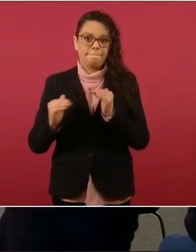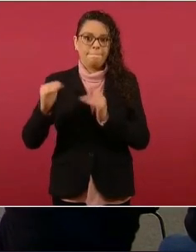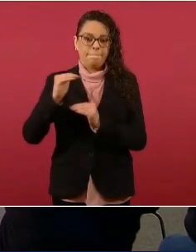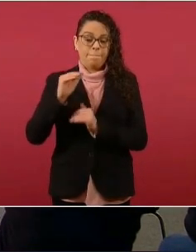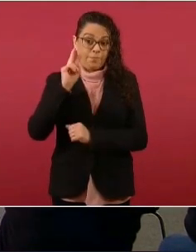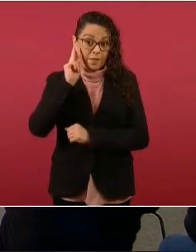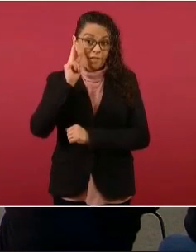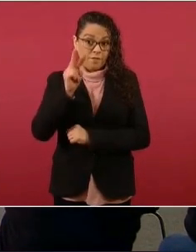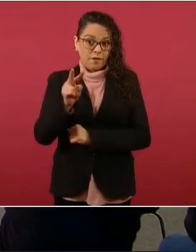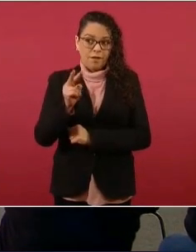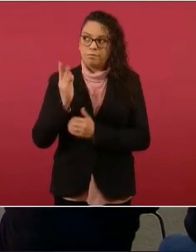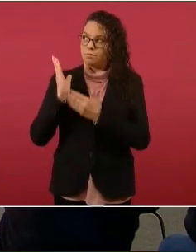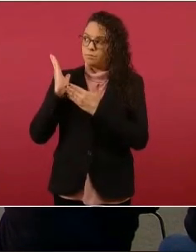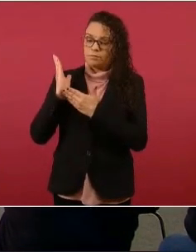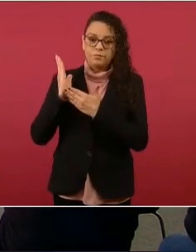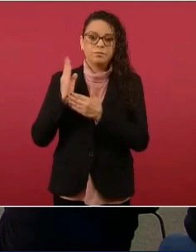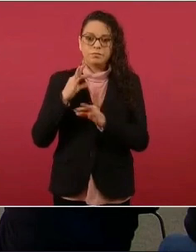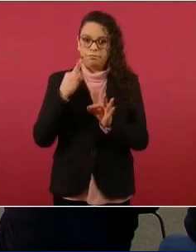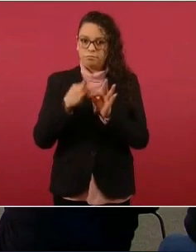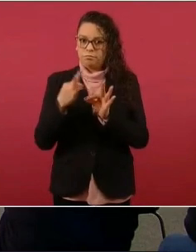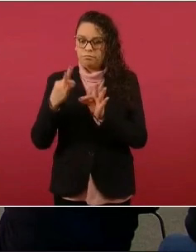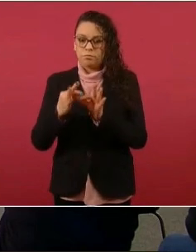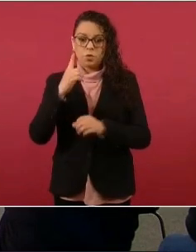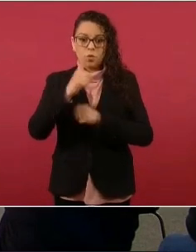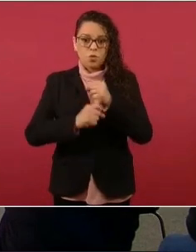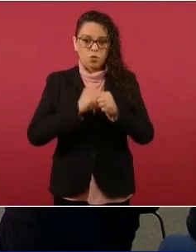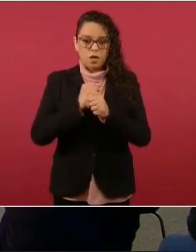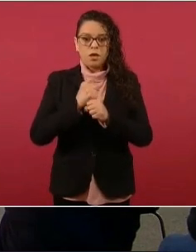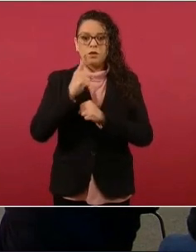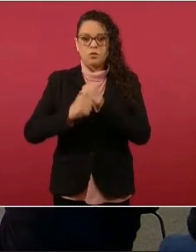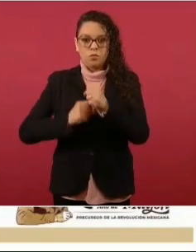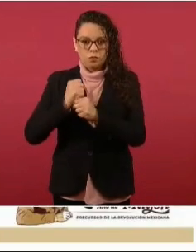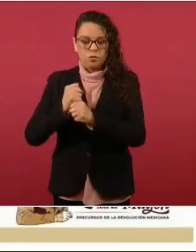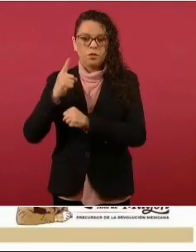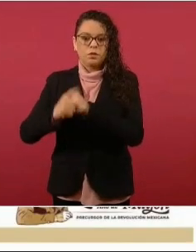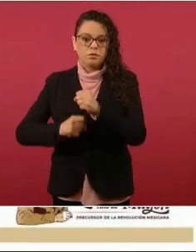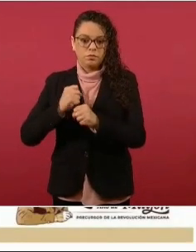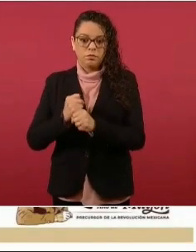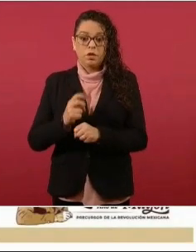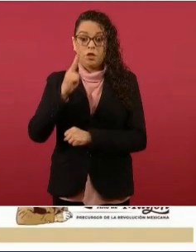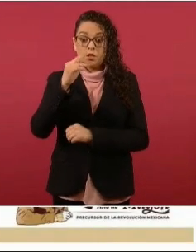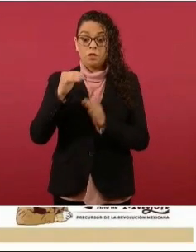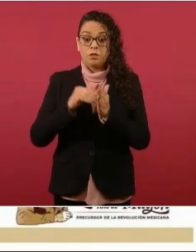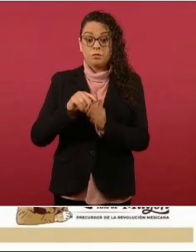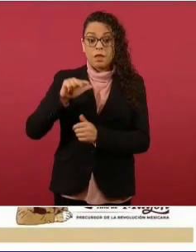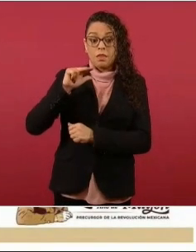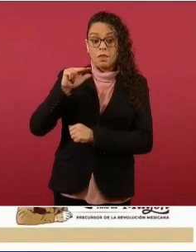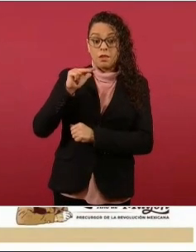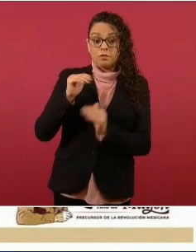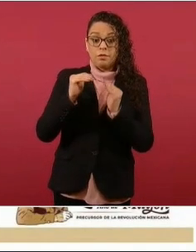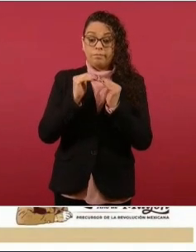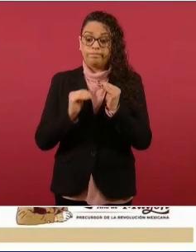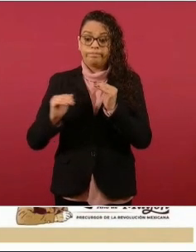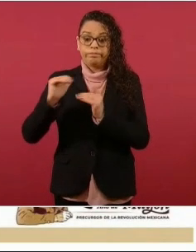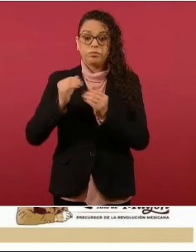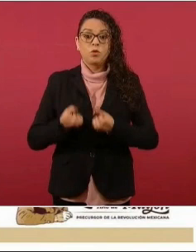estado en progreso anualmente. En 2018 este progreso, este aumento fue